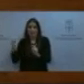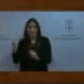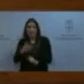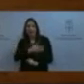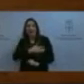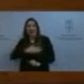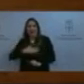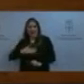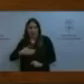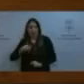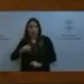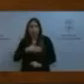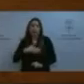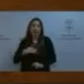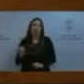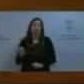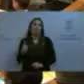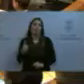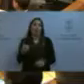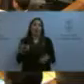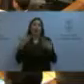que se apruebe. Muchísimas gracias.